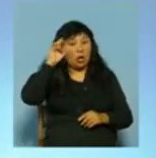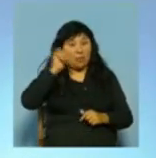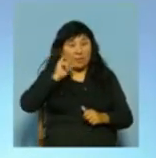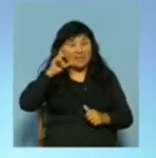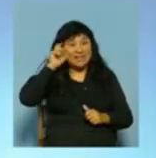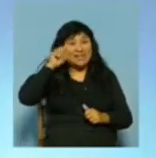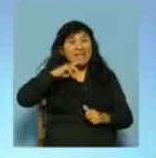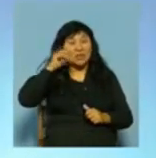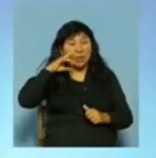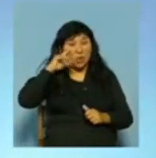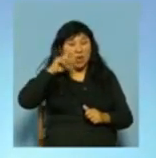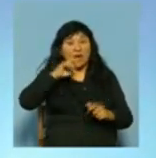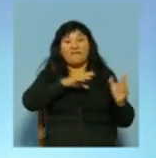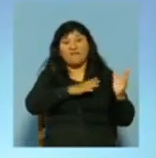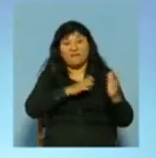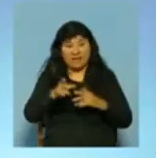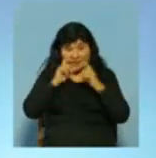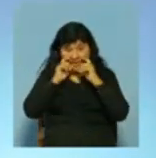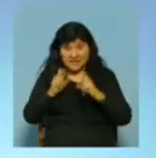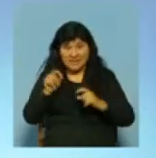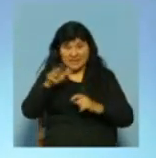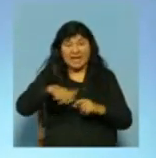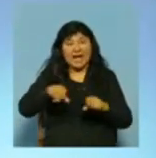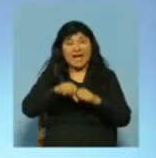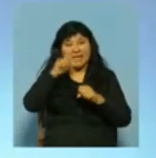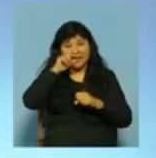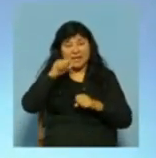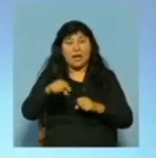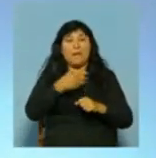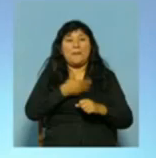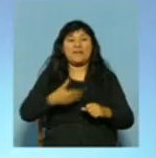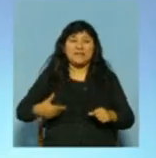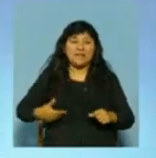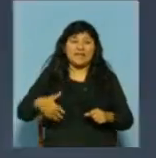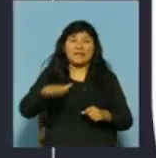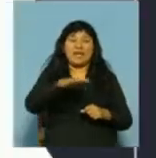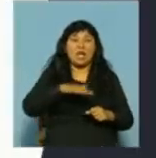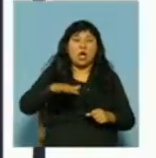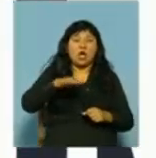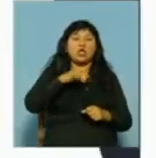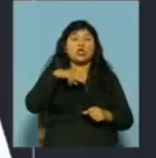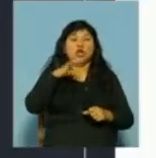visitando nuestros estudios el candidato a presidente del frente nos